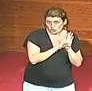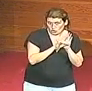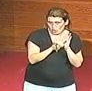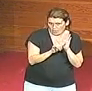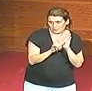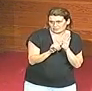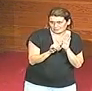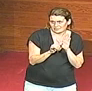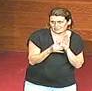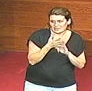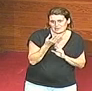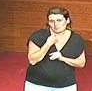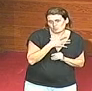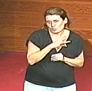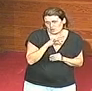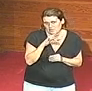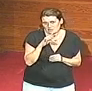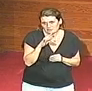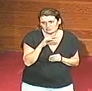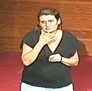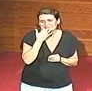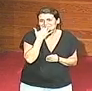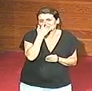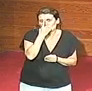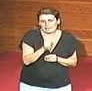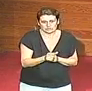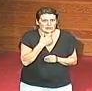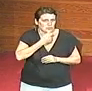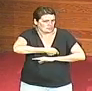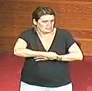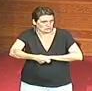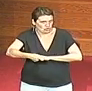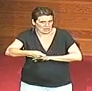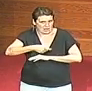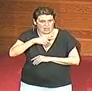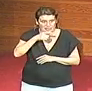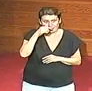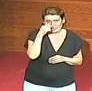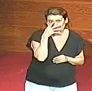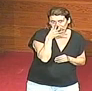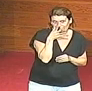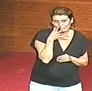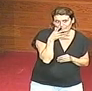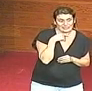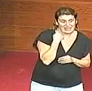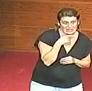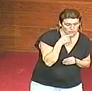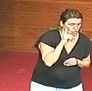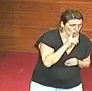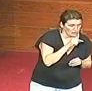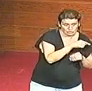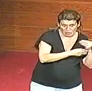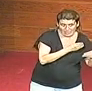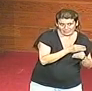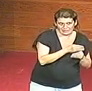y a lo mejor si una persona de Vitoria comete un delito y pones que es de Vitoria, nadie va